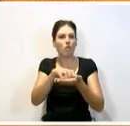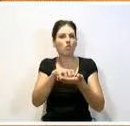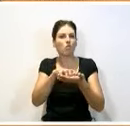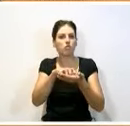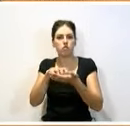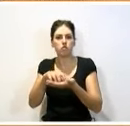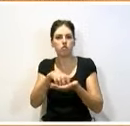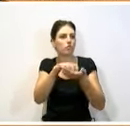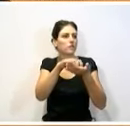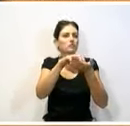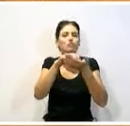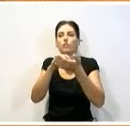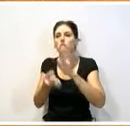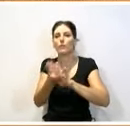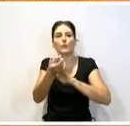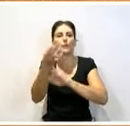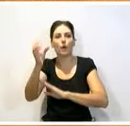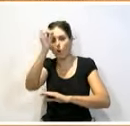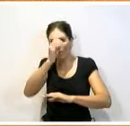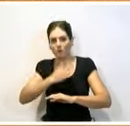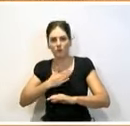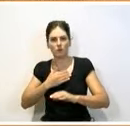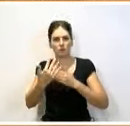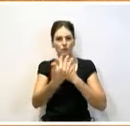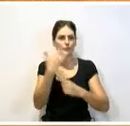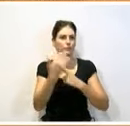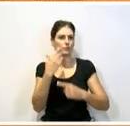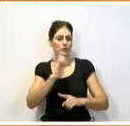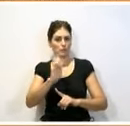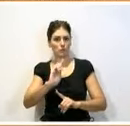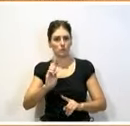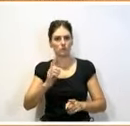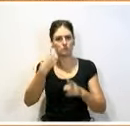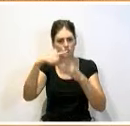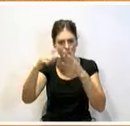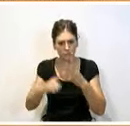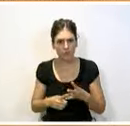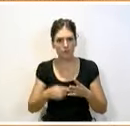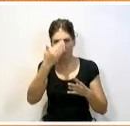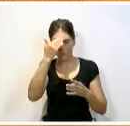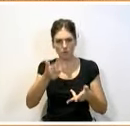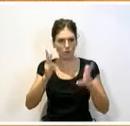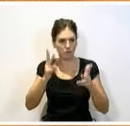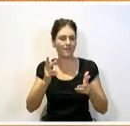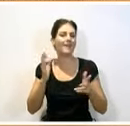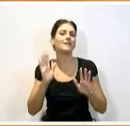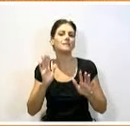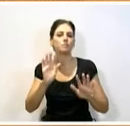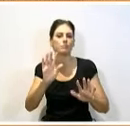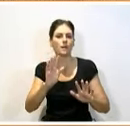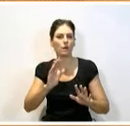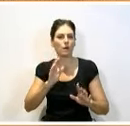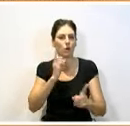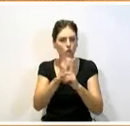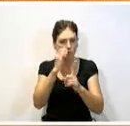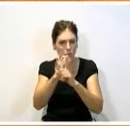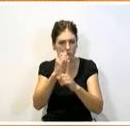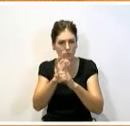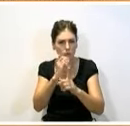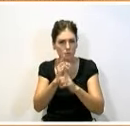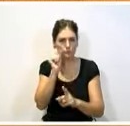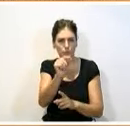sobre nuestras opiniones en ese asunto. Muchas cosas tienen que quedar atrás y para eso está la Ley de Memoria Democrática. Pero no acuse en ningún momento de